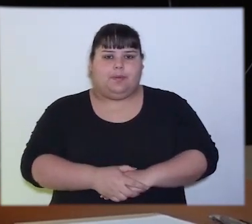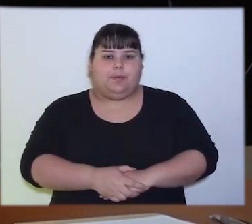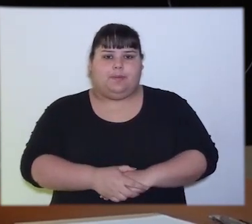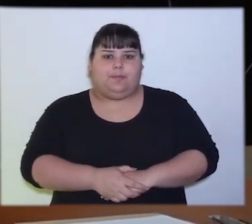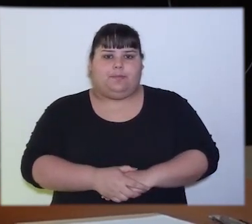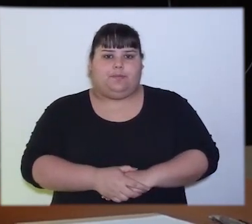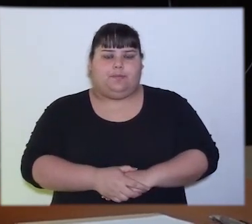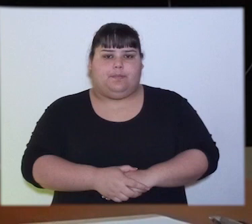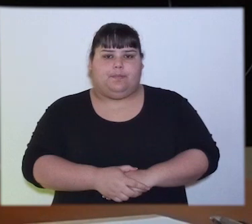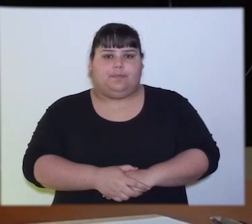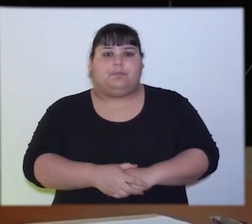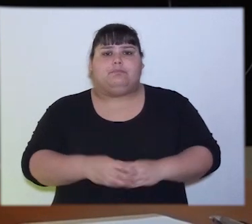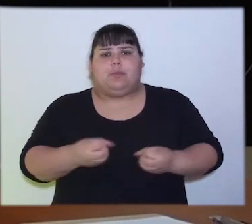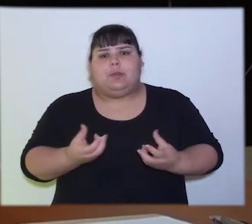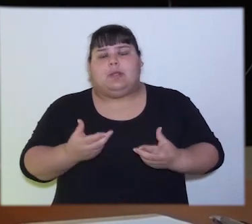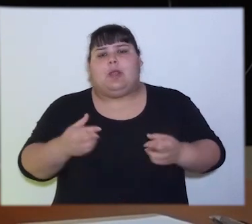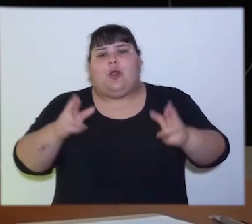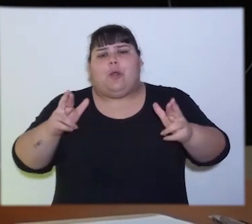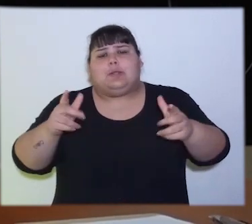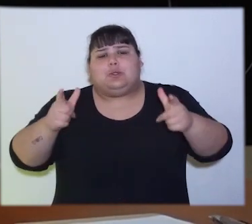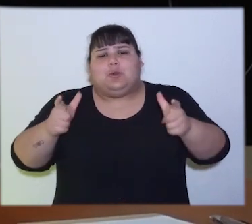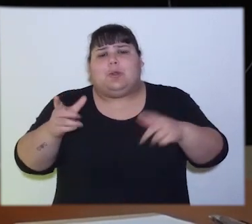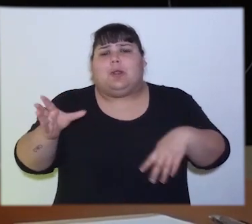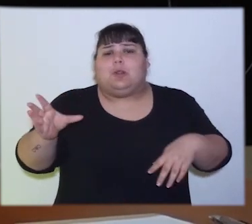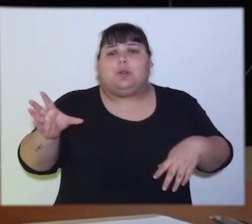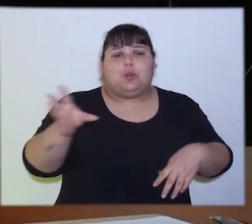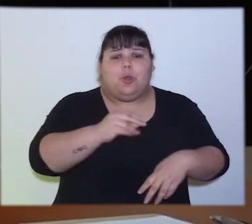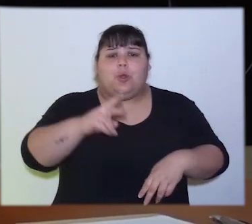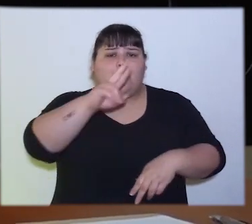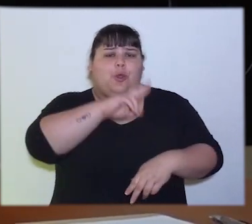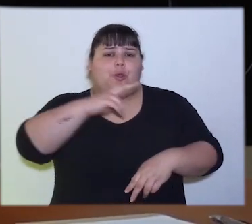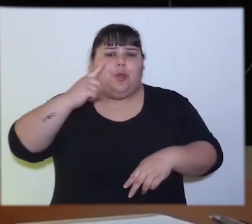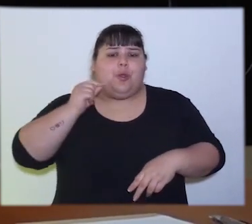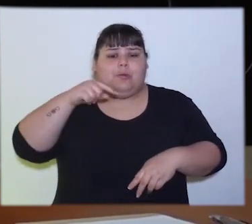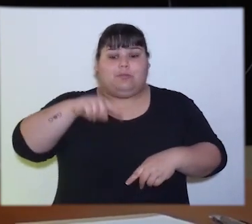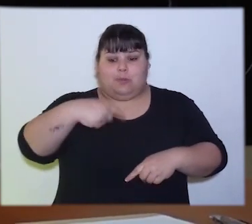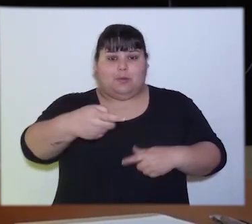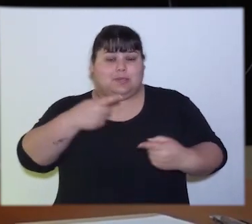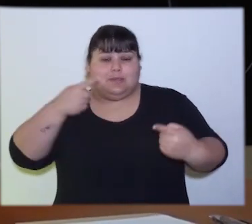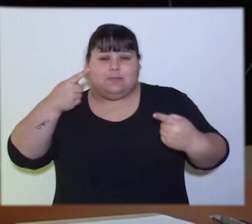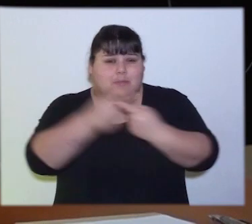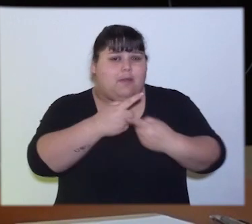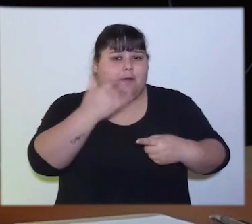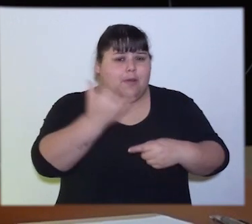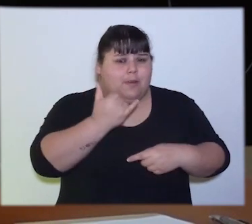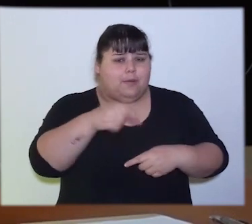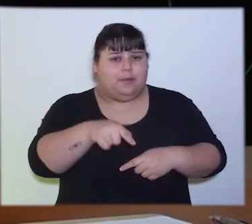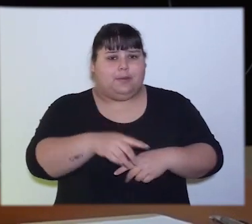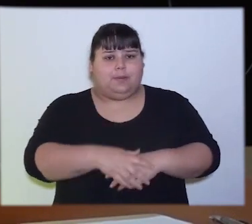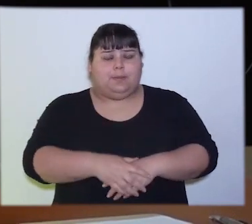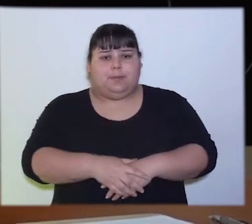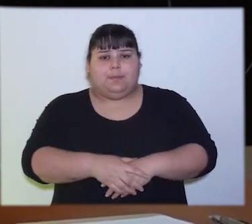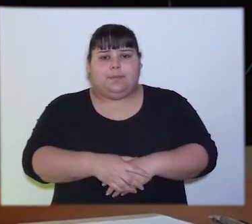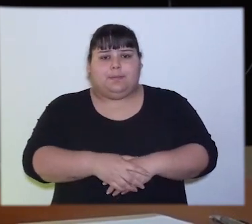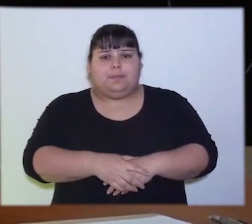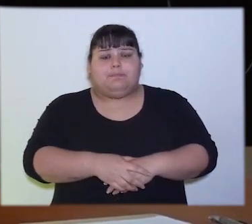las clases presenciales. Les deseo muchísimo éxito en el desafío que todos y todas vamos a encarar en los próximos